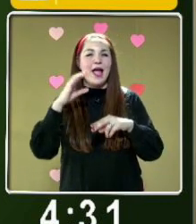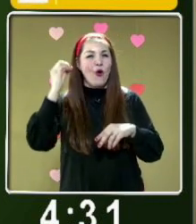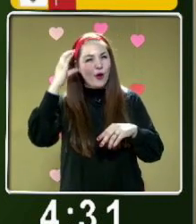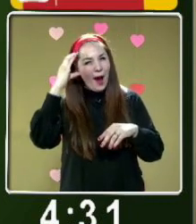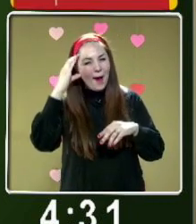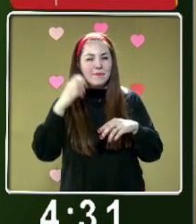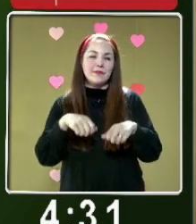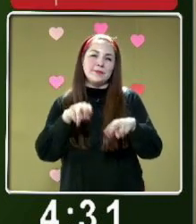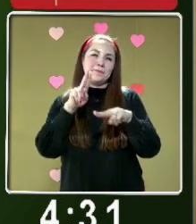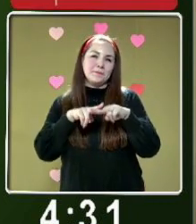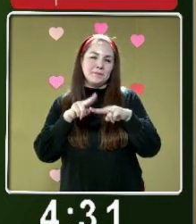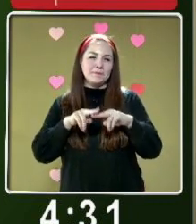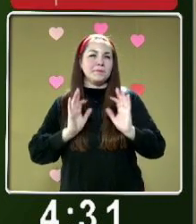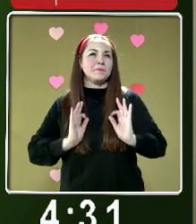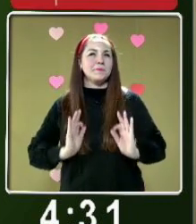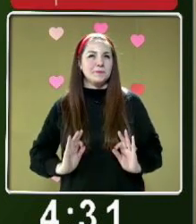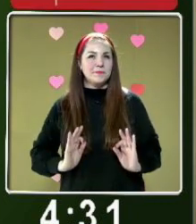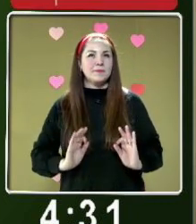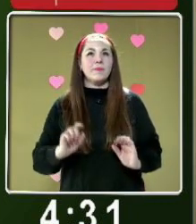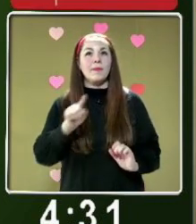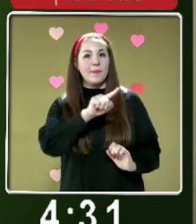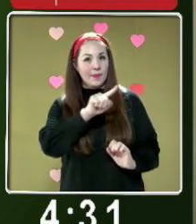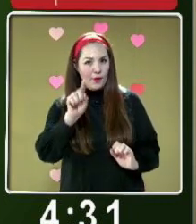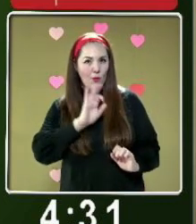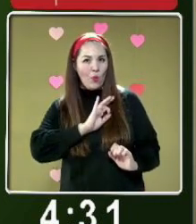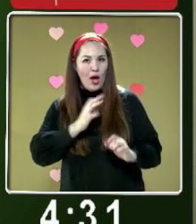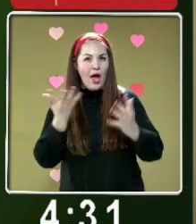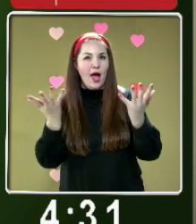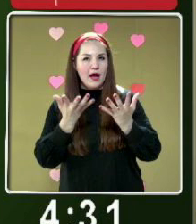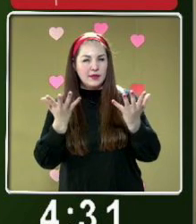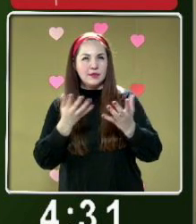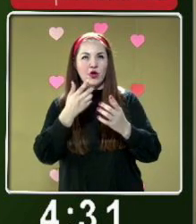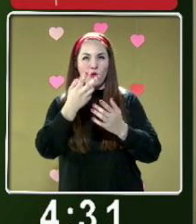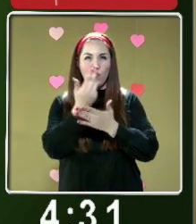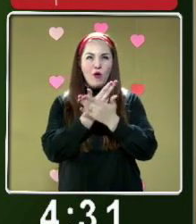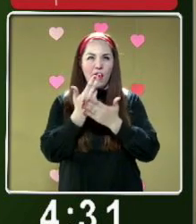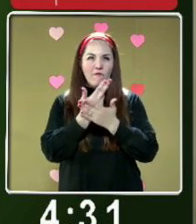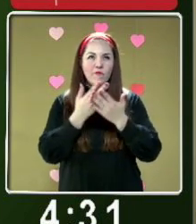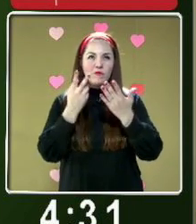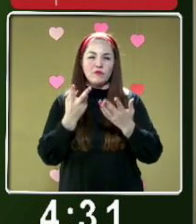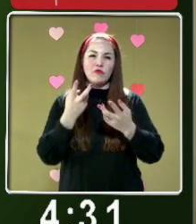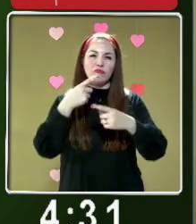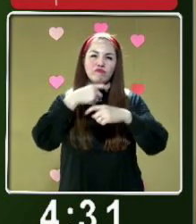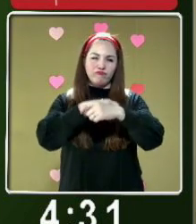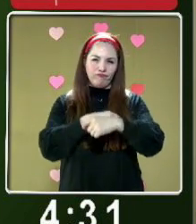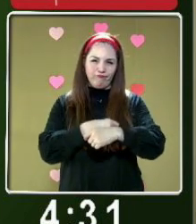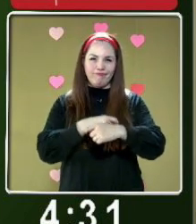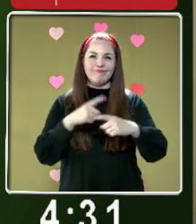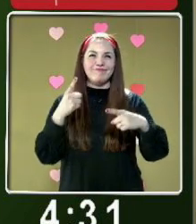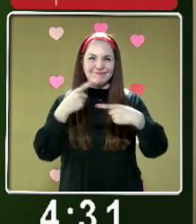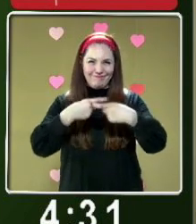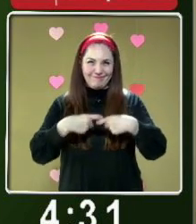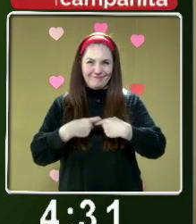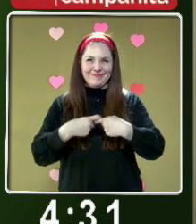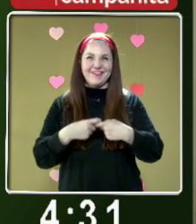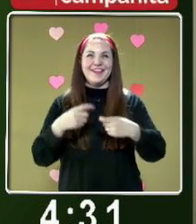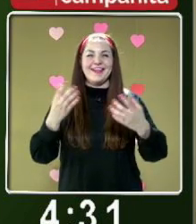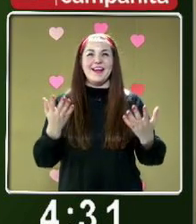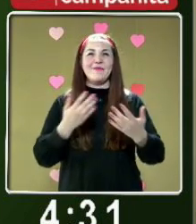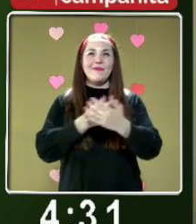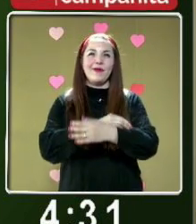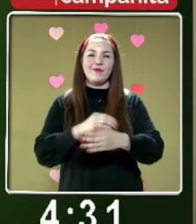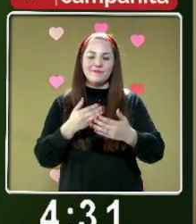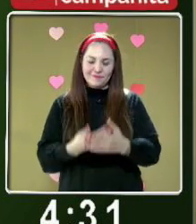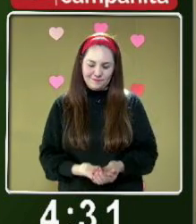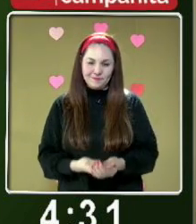siéntense de manera cómoda. Si lo pueden hacer como la imagen que viene ahí, con las rodillas dobladas y las manos hacia el frente, les vamos a pedir